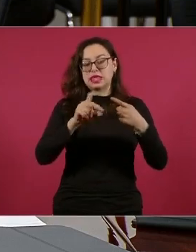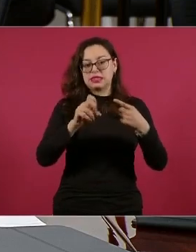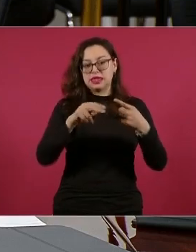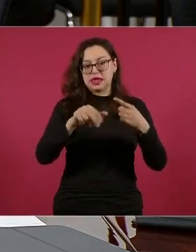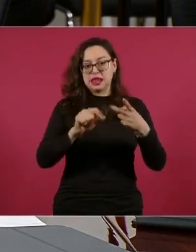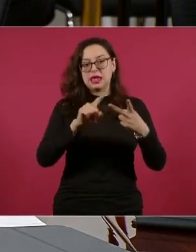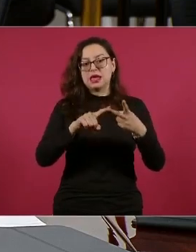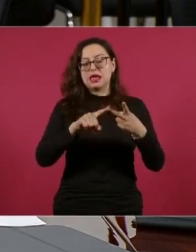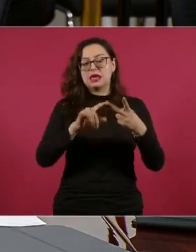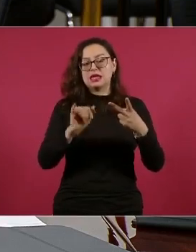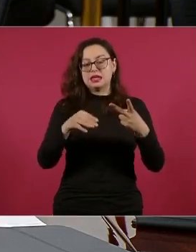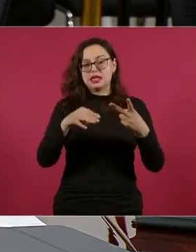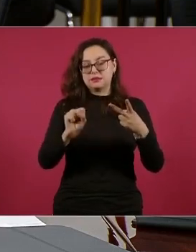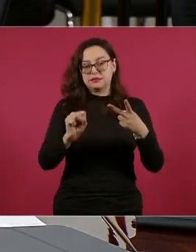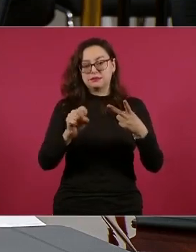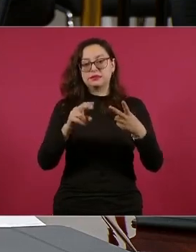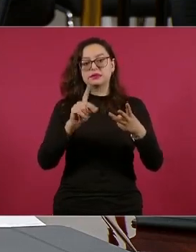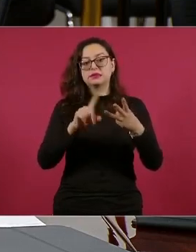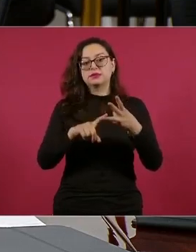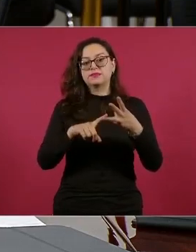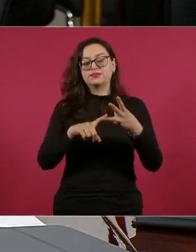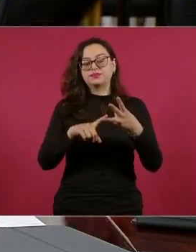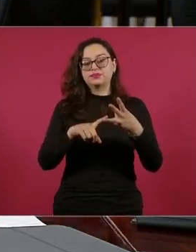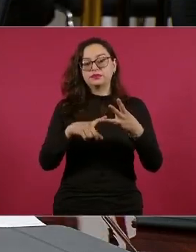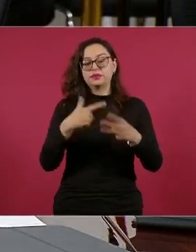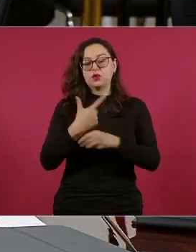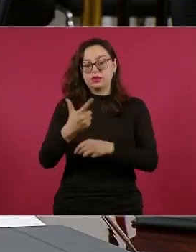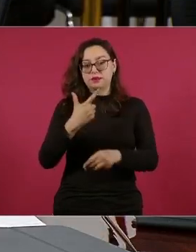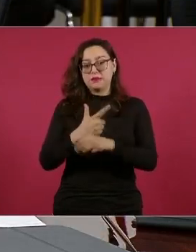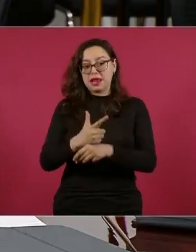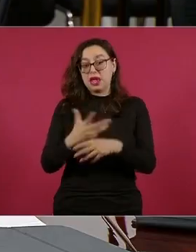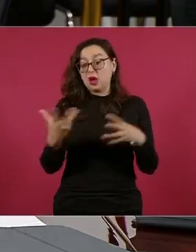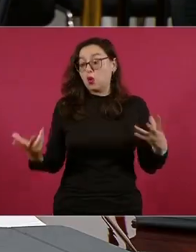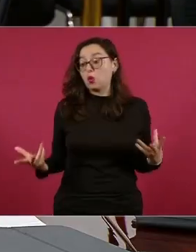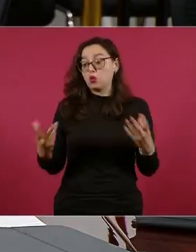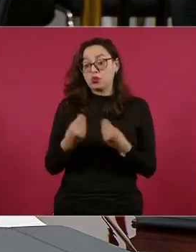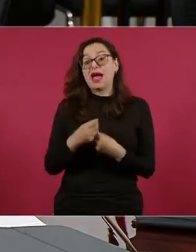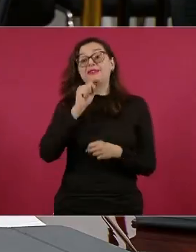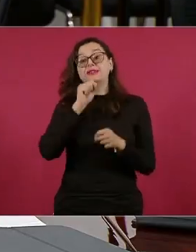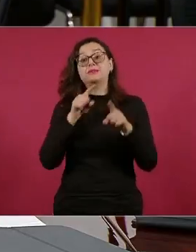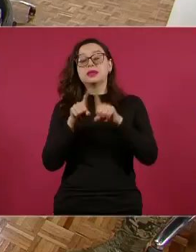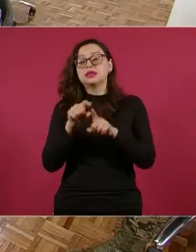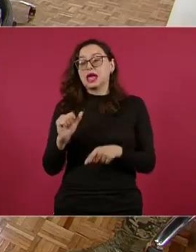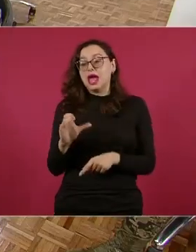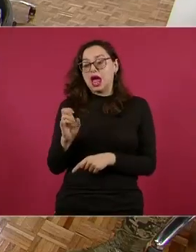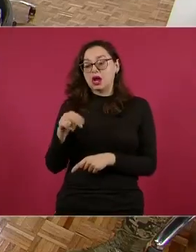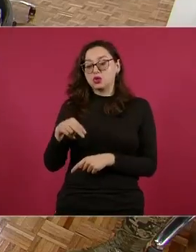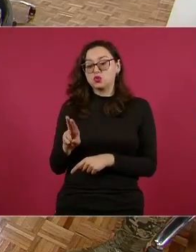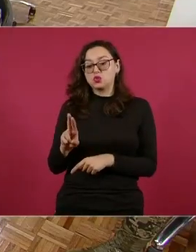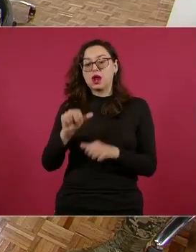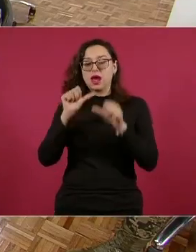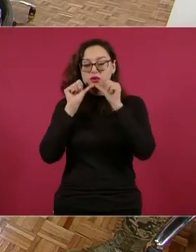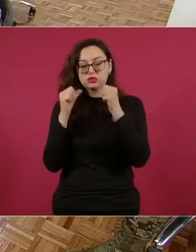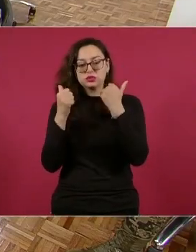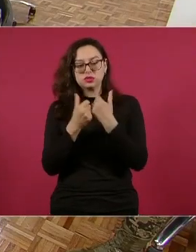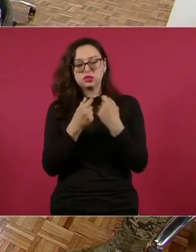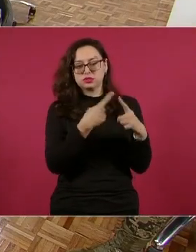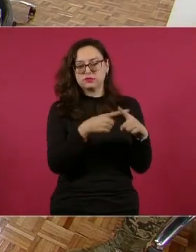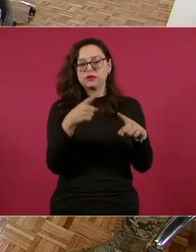el Instituto Nacional de Migración, las autoridades guatemaltecas y ACNUR. Y también hay organizaciones de la sociedad